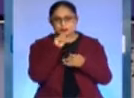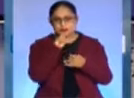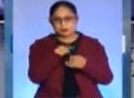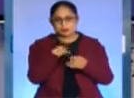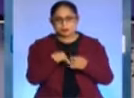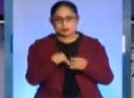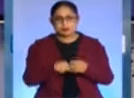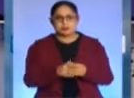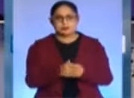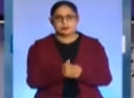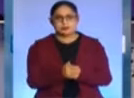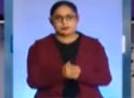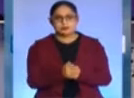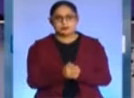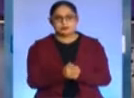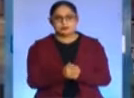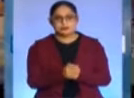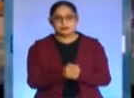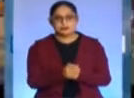capital michoacana.